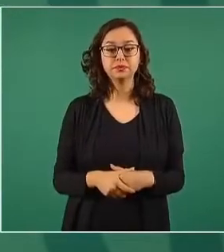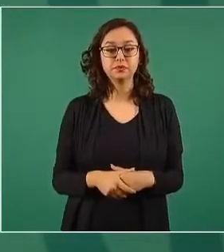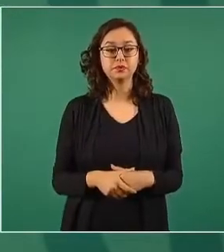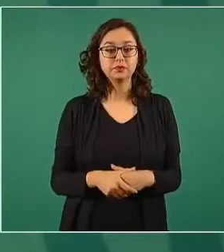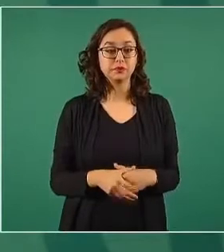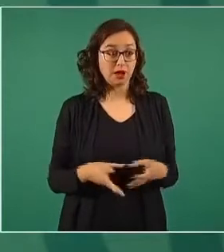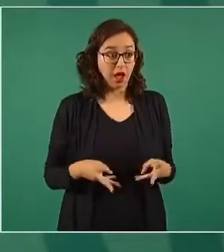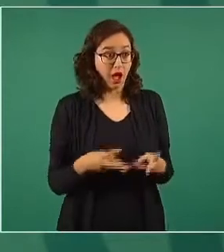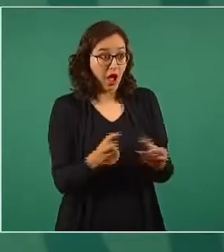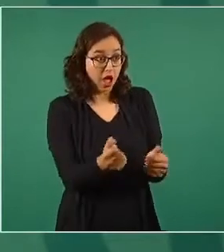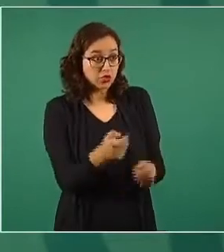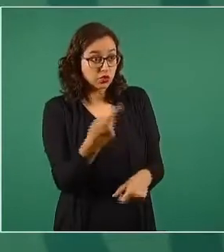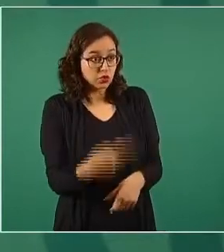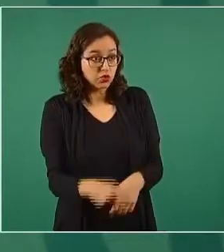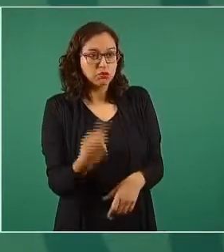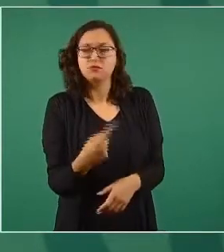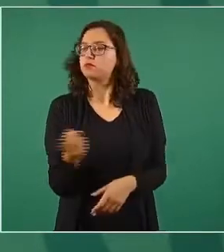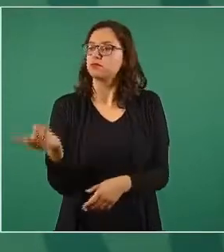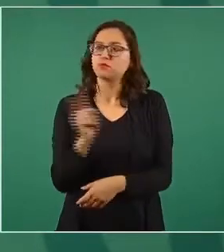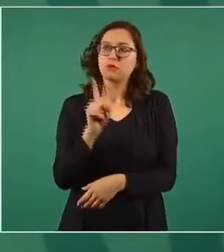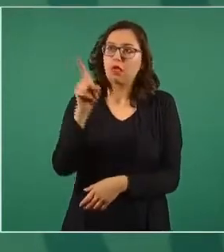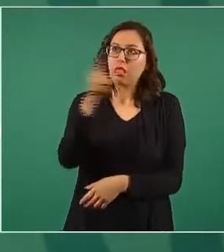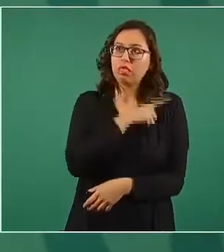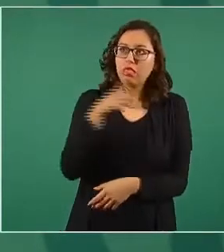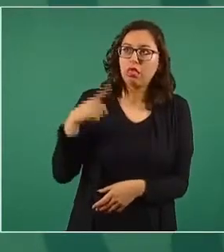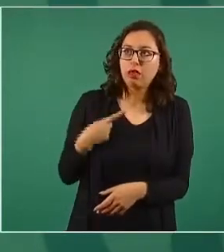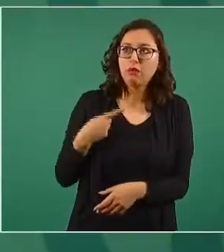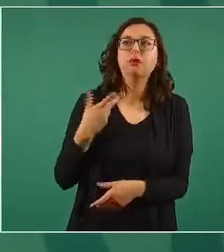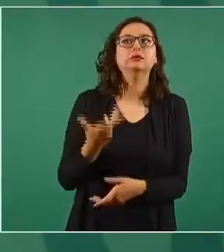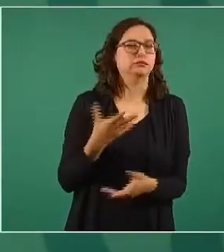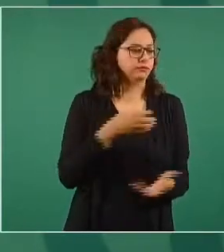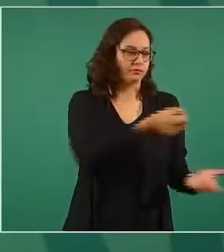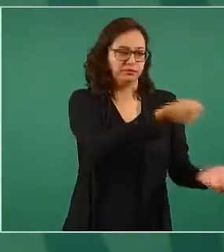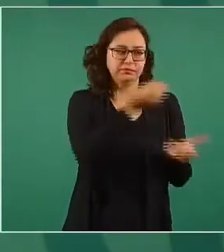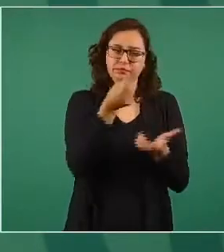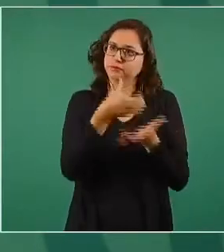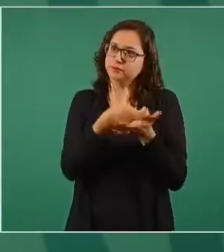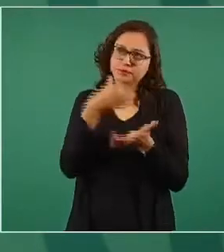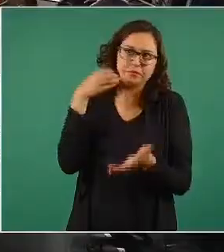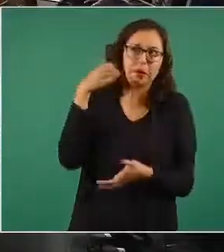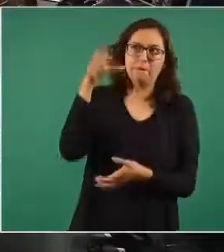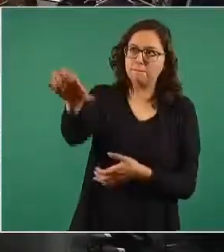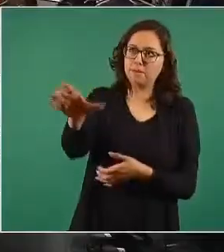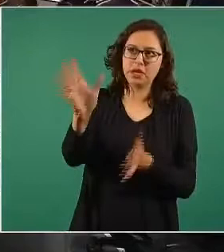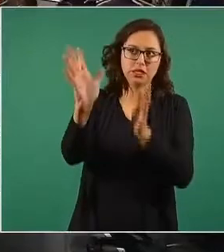No, para pagar deuda. Eso también lo aclaro,